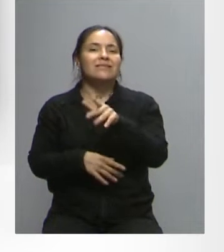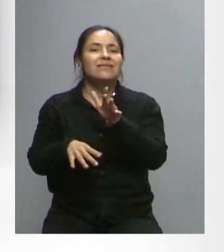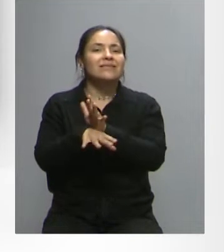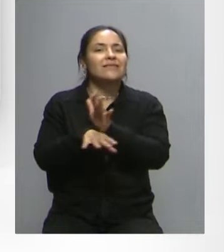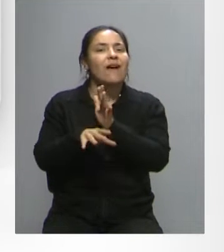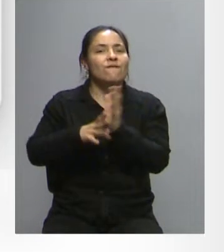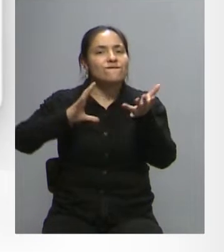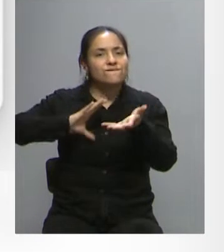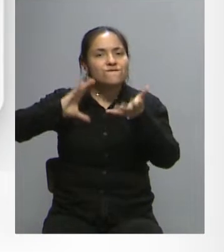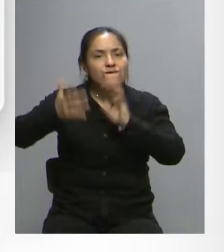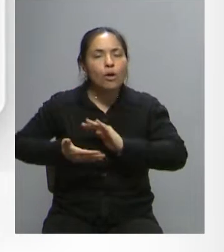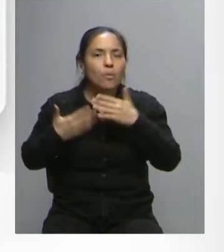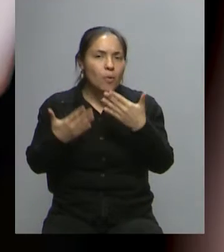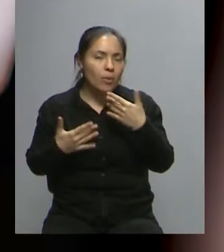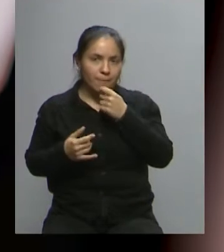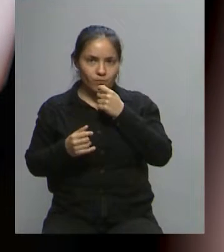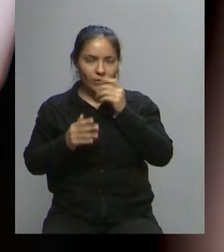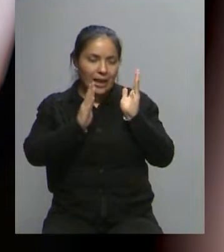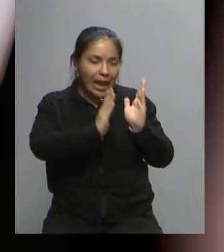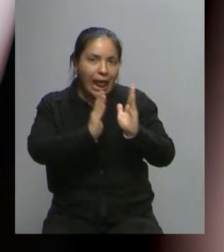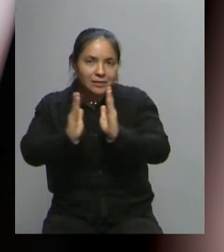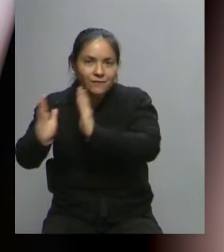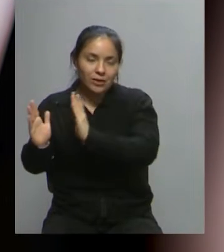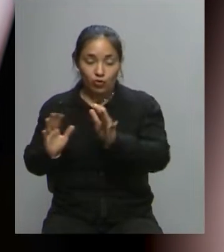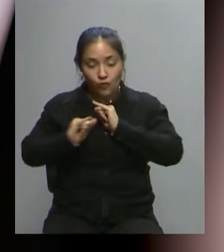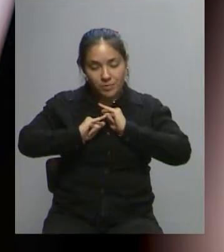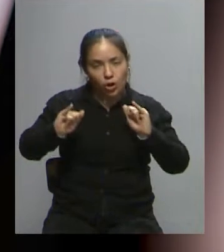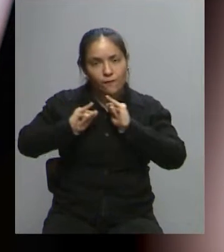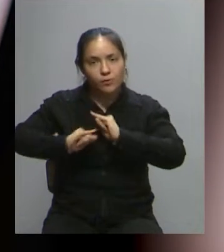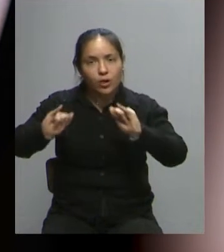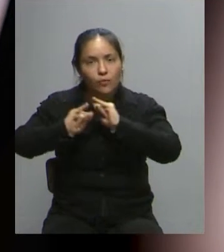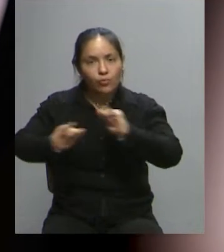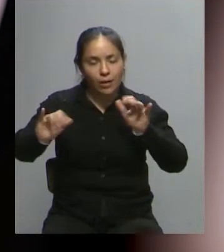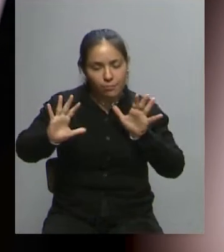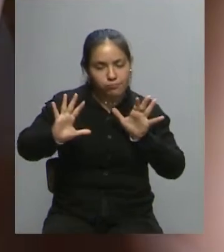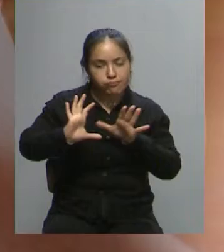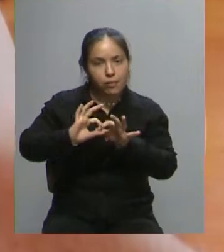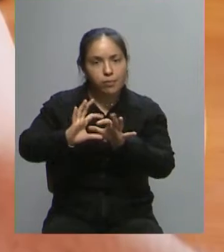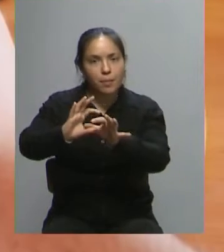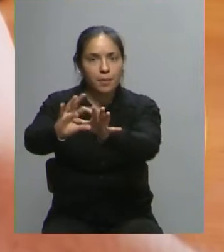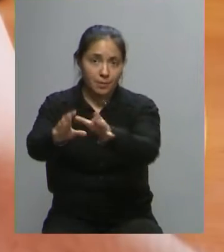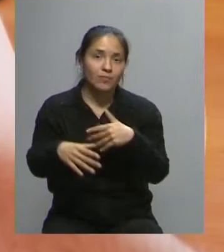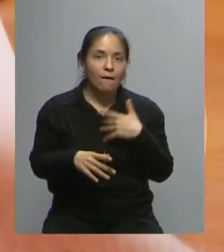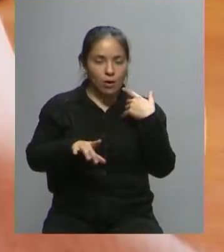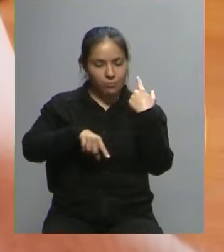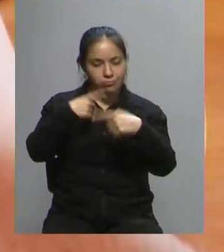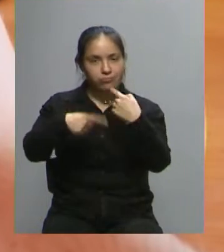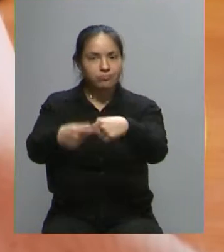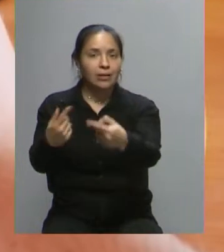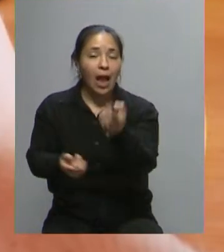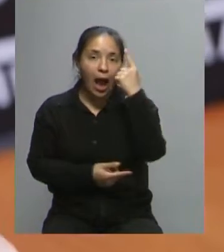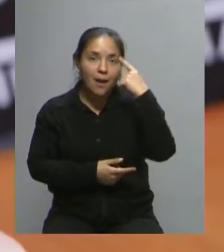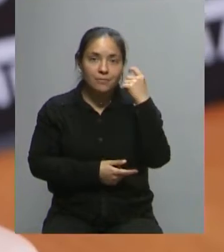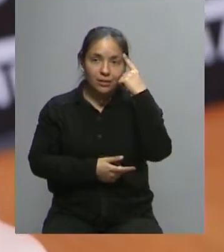construir modelos predictivos clasificatorios en forma iterativa, dinámica, ahí la idea de aprendizaje, con